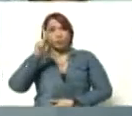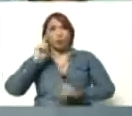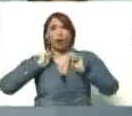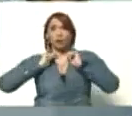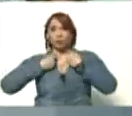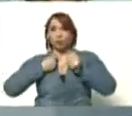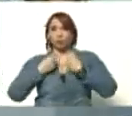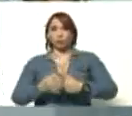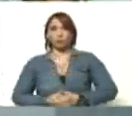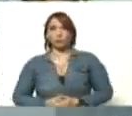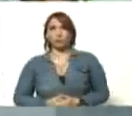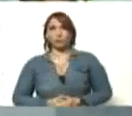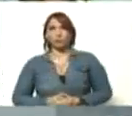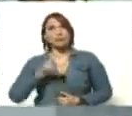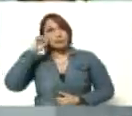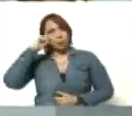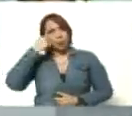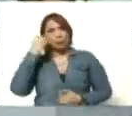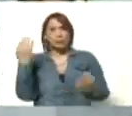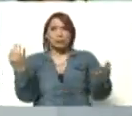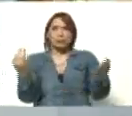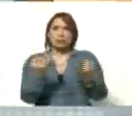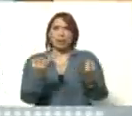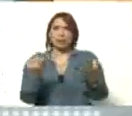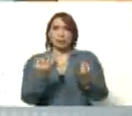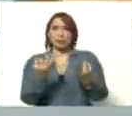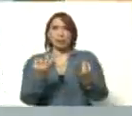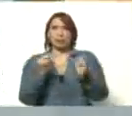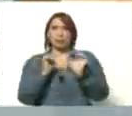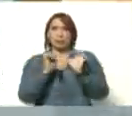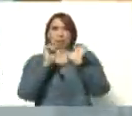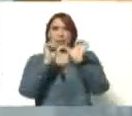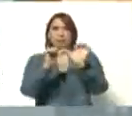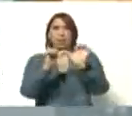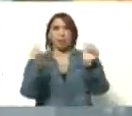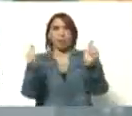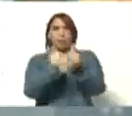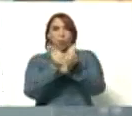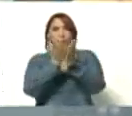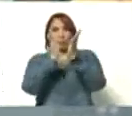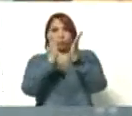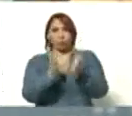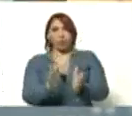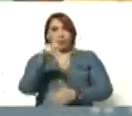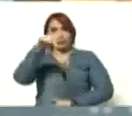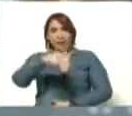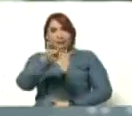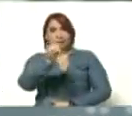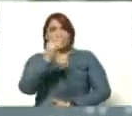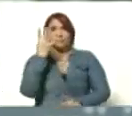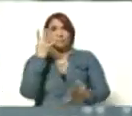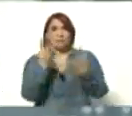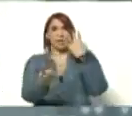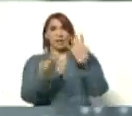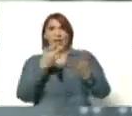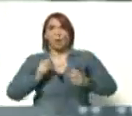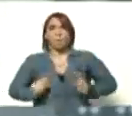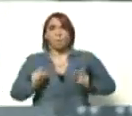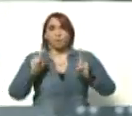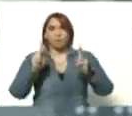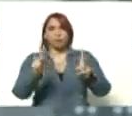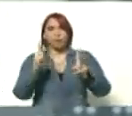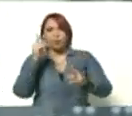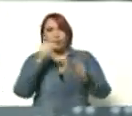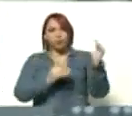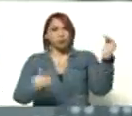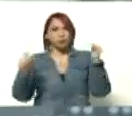Aristóbulo. Nos recuerda por siempre. Así que seguimos con los estudiantes. Aquí estamos en la Feria de Oportunidades